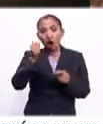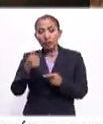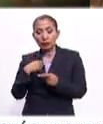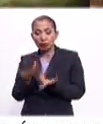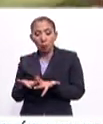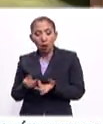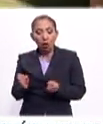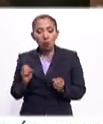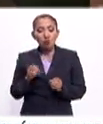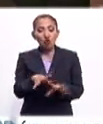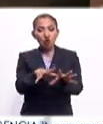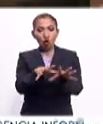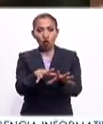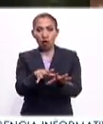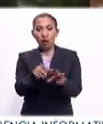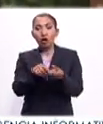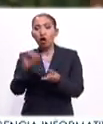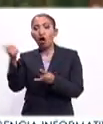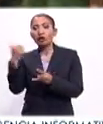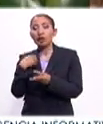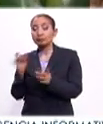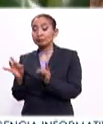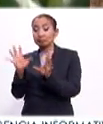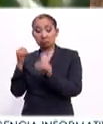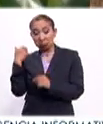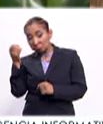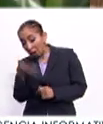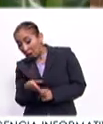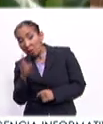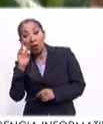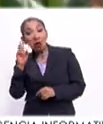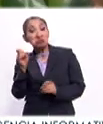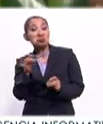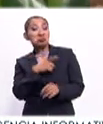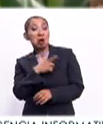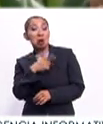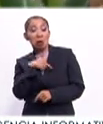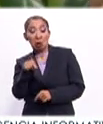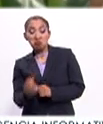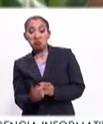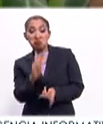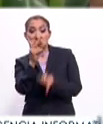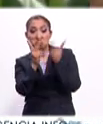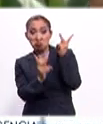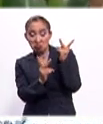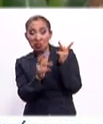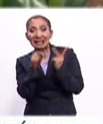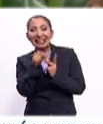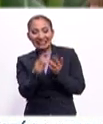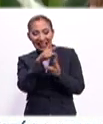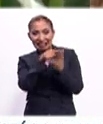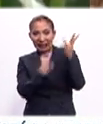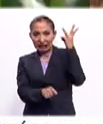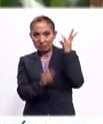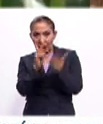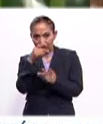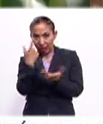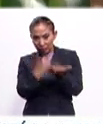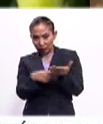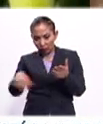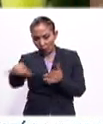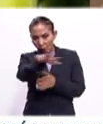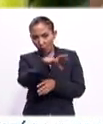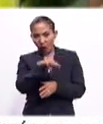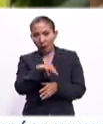las inducidas, y otros más, las espontáneas o arbences, decíamos como nombre técnico. Estos 3 tipos de